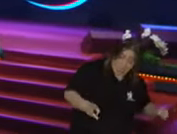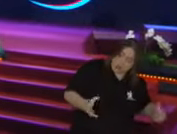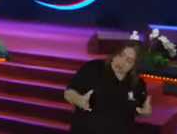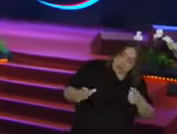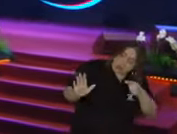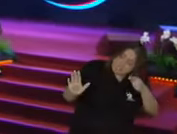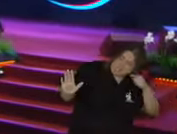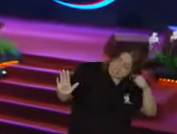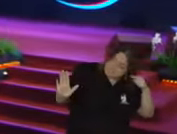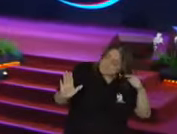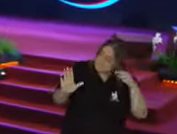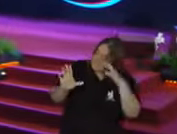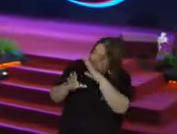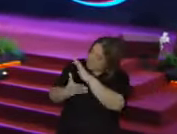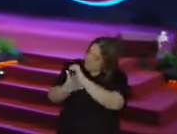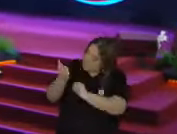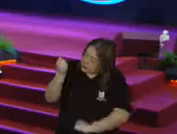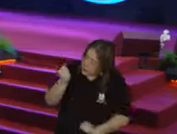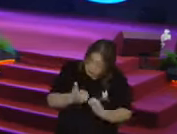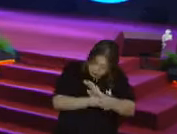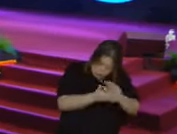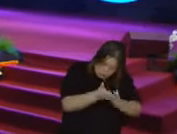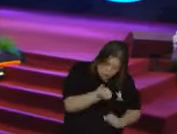Así que,